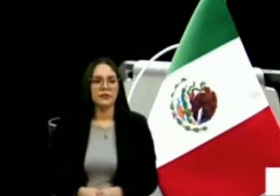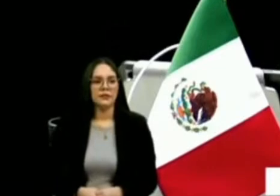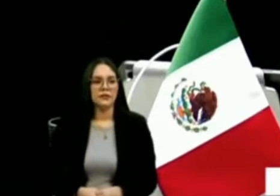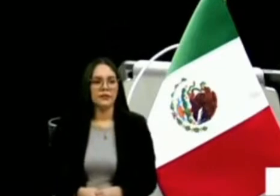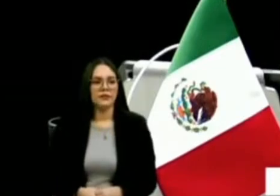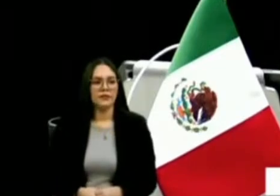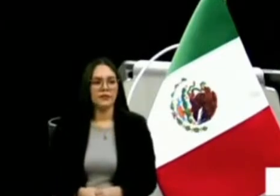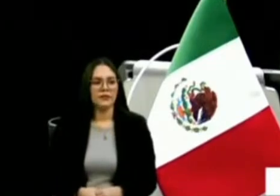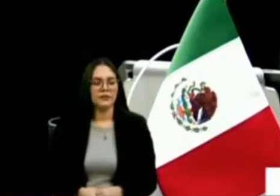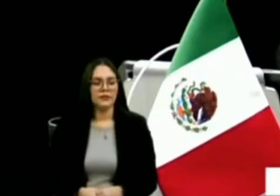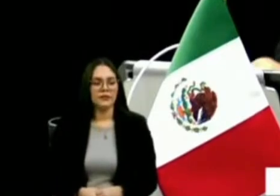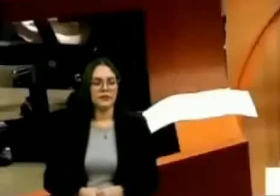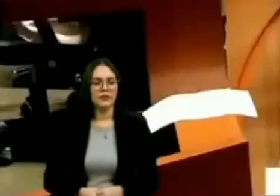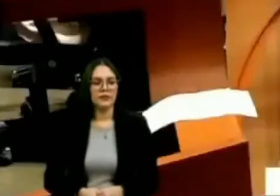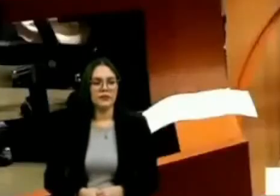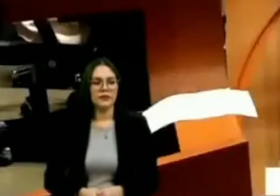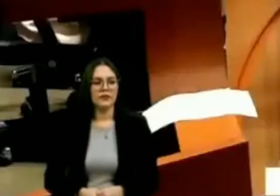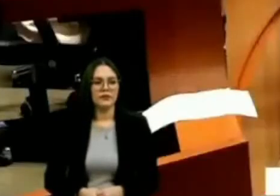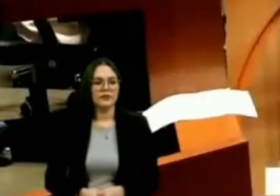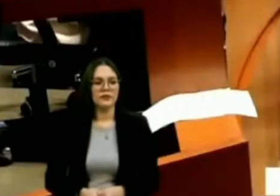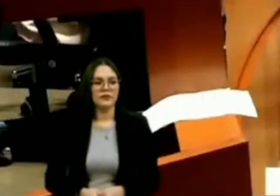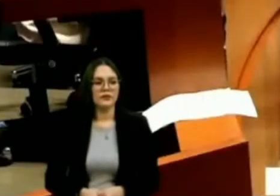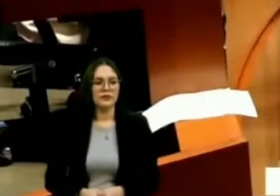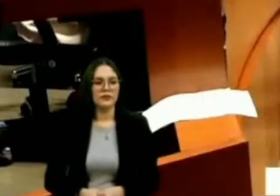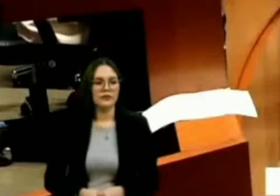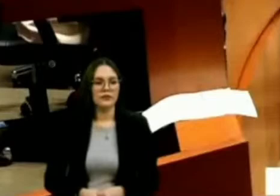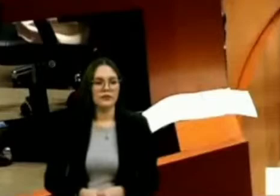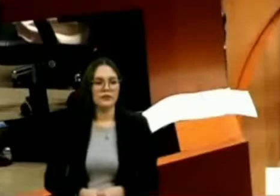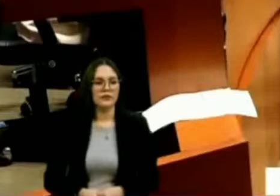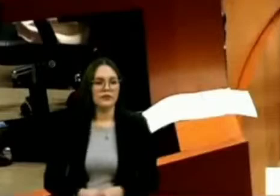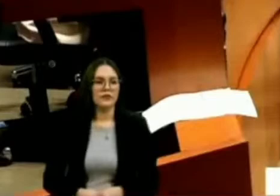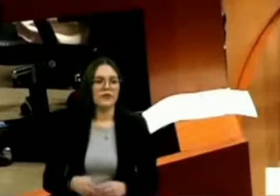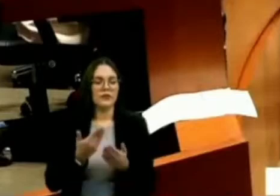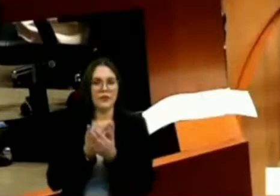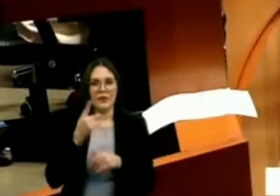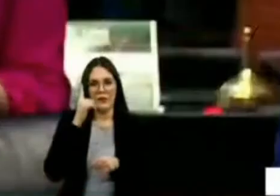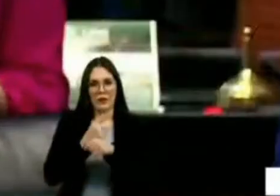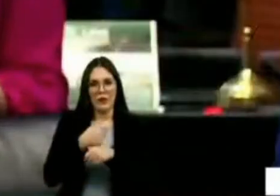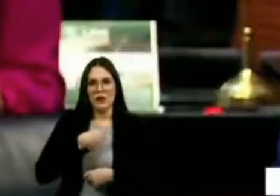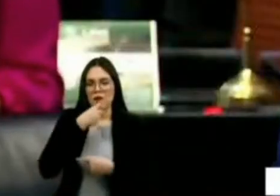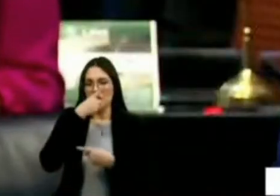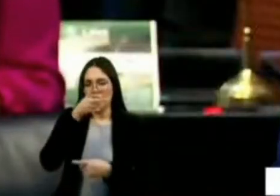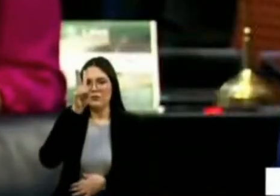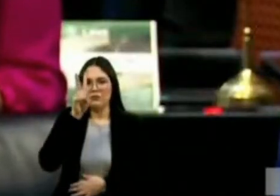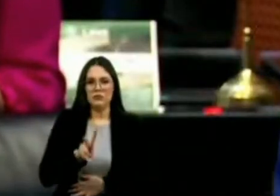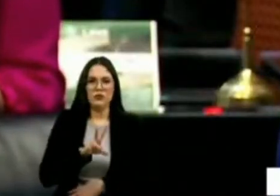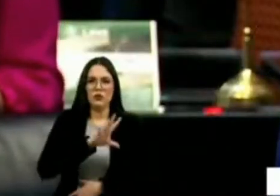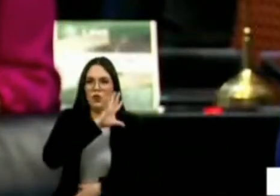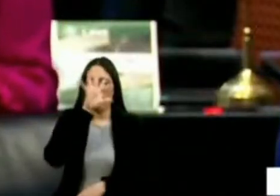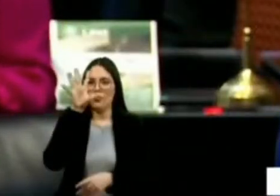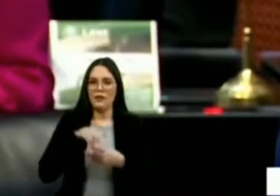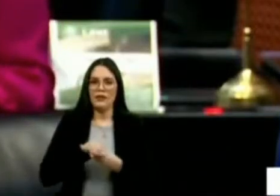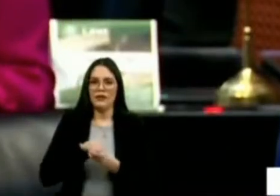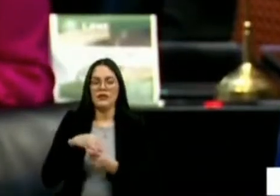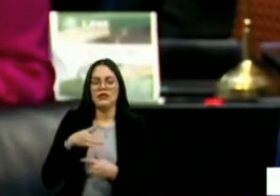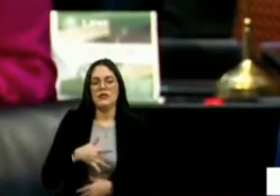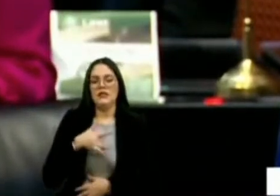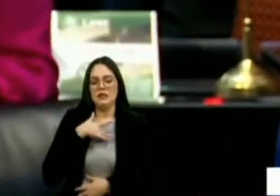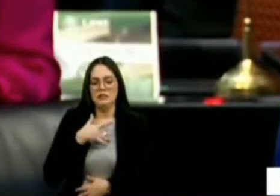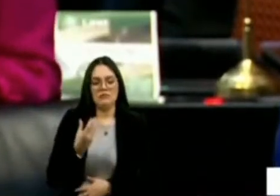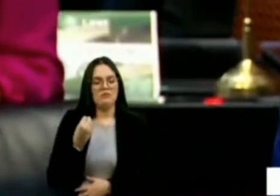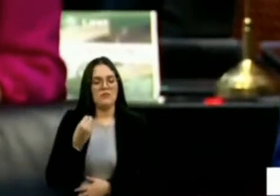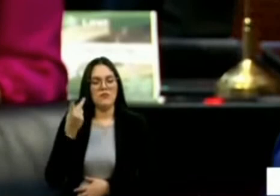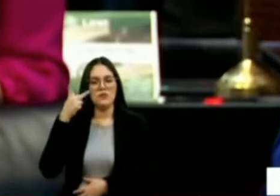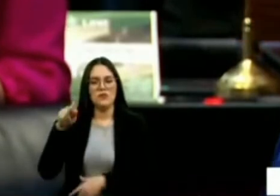En primer lugar, presidente, para expresar nuestra absoluta solidaridad con el Grupo Parlamentario de